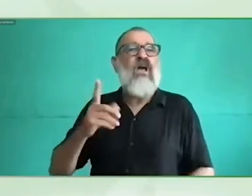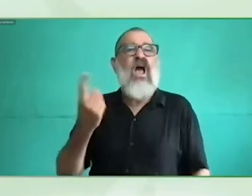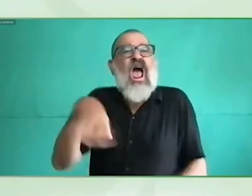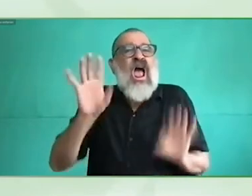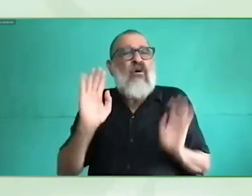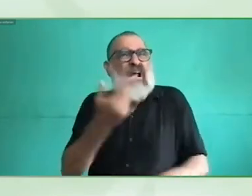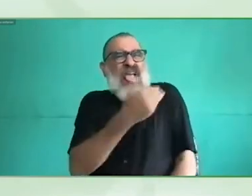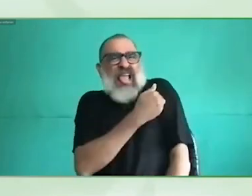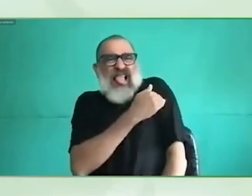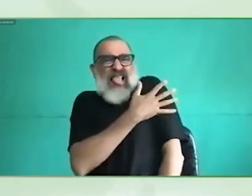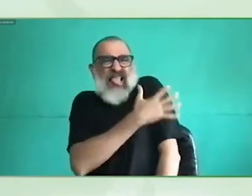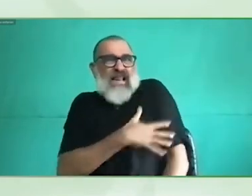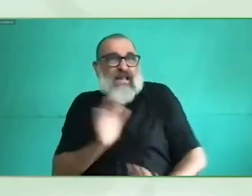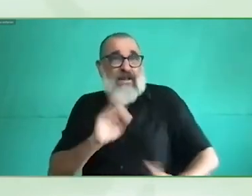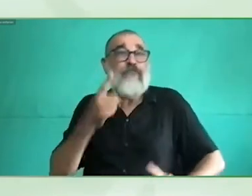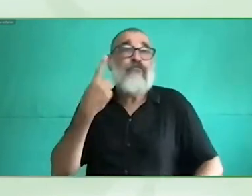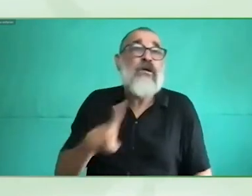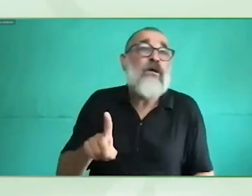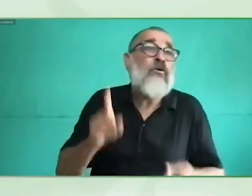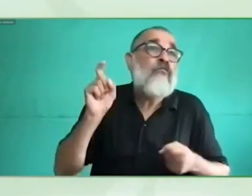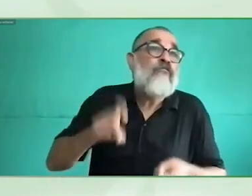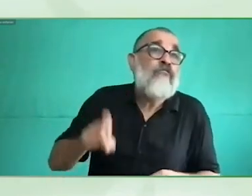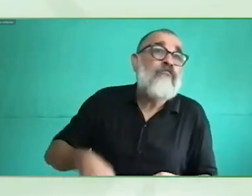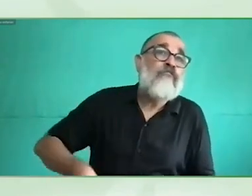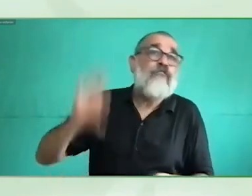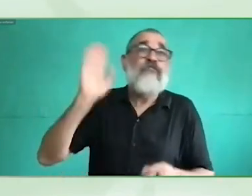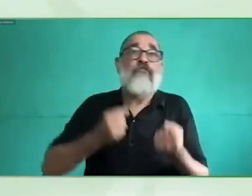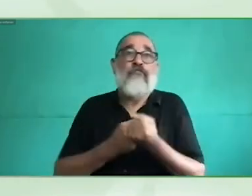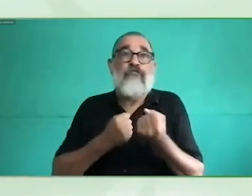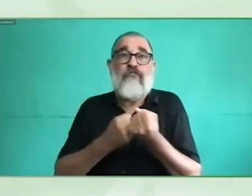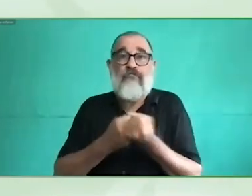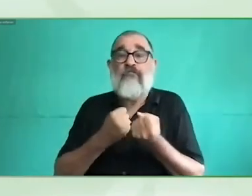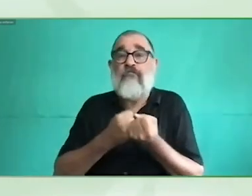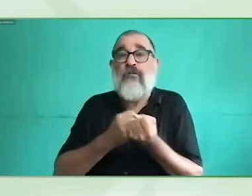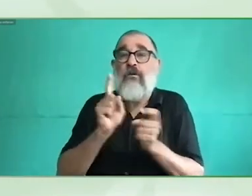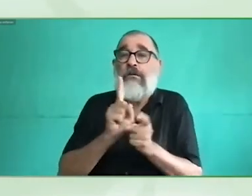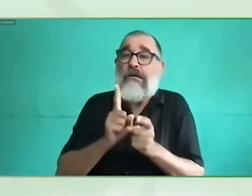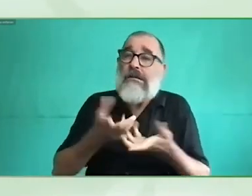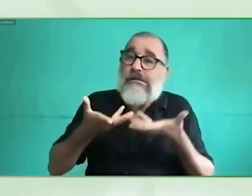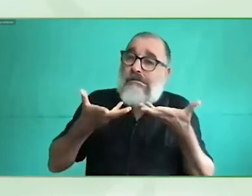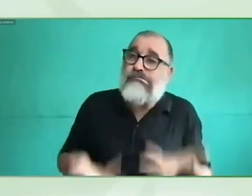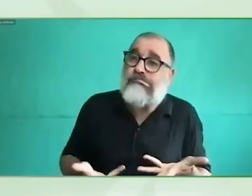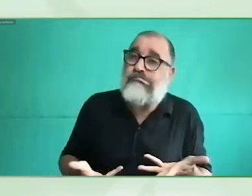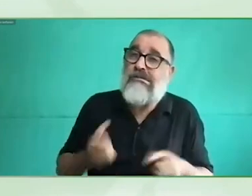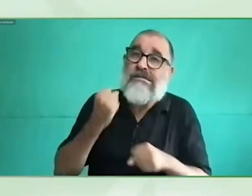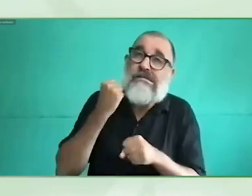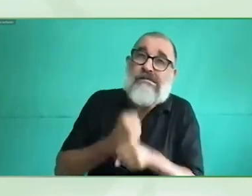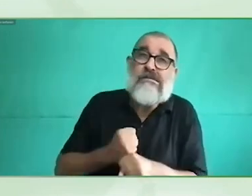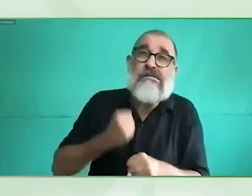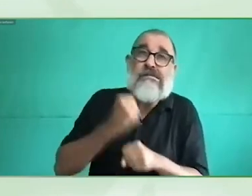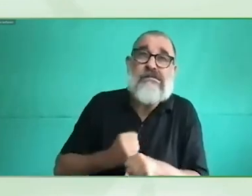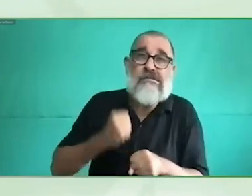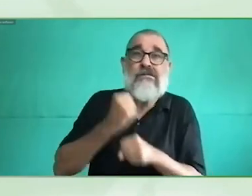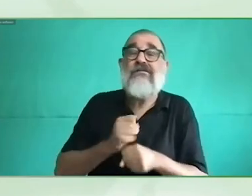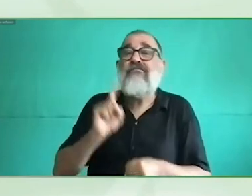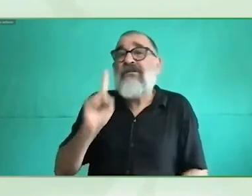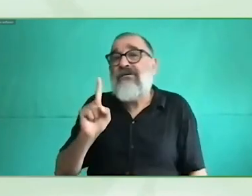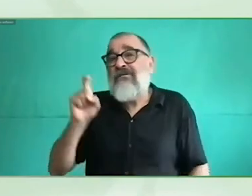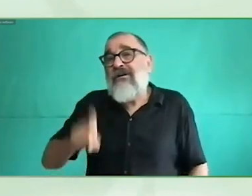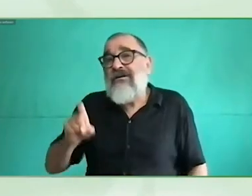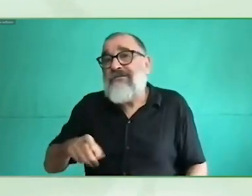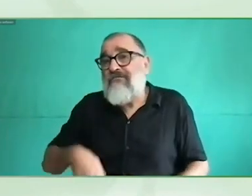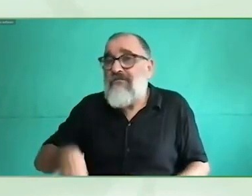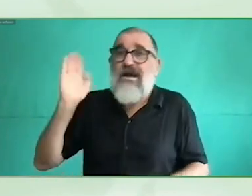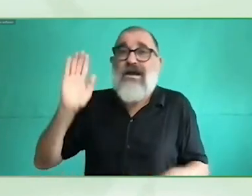concepto que evoluciona Entonces como les decía para no darme vueltas la